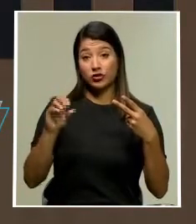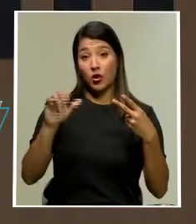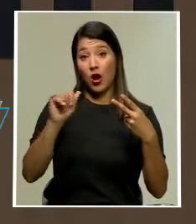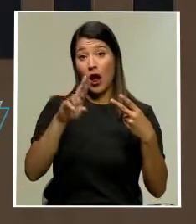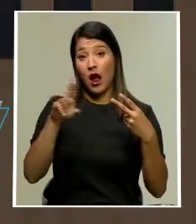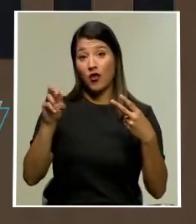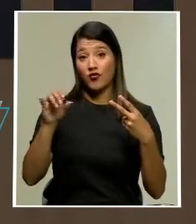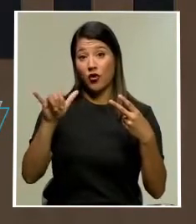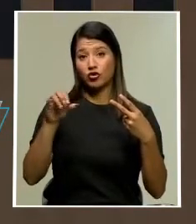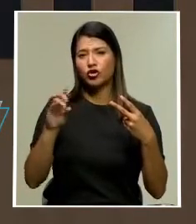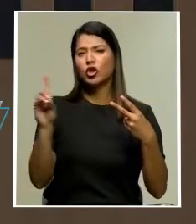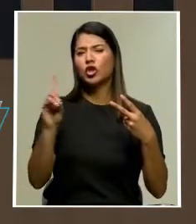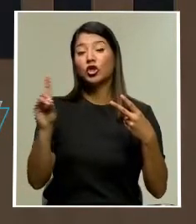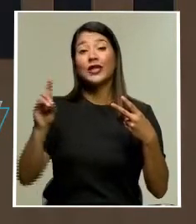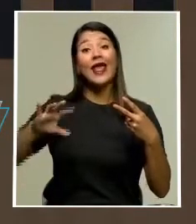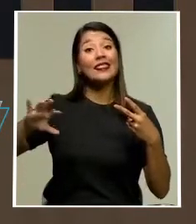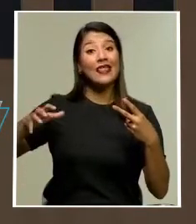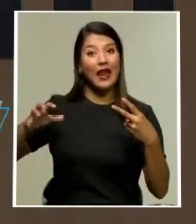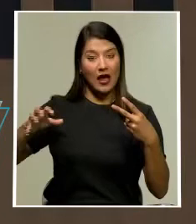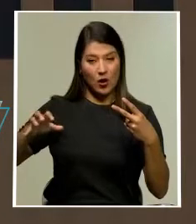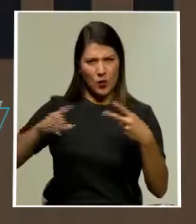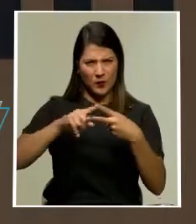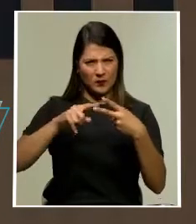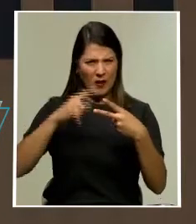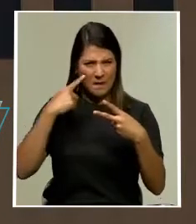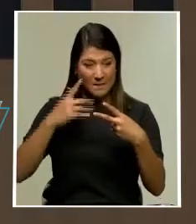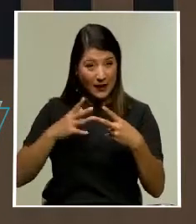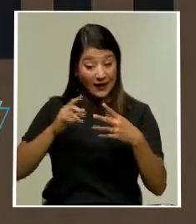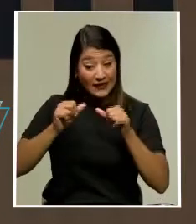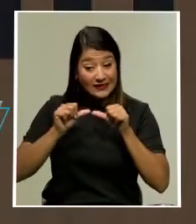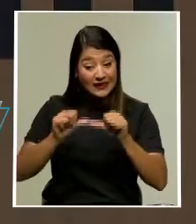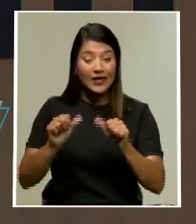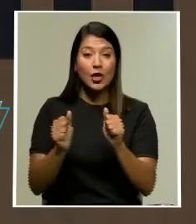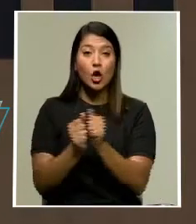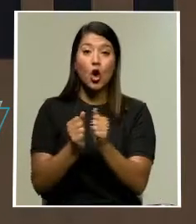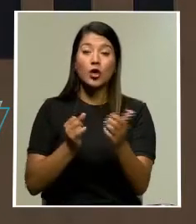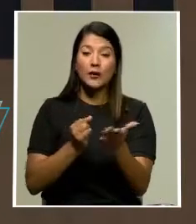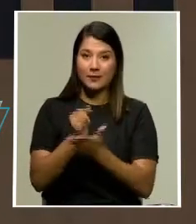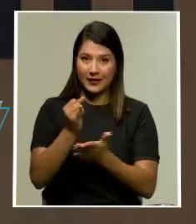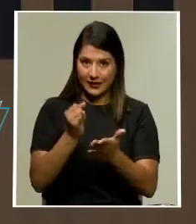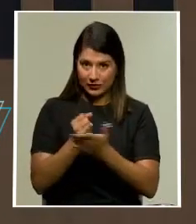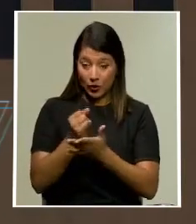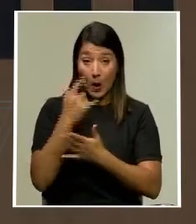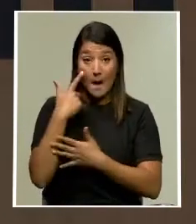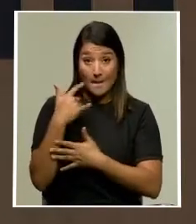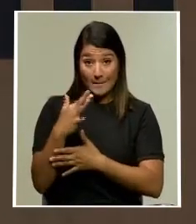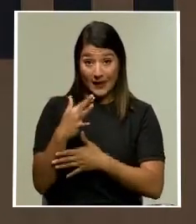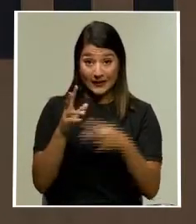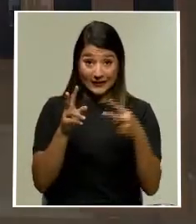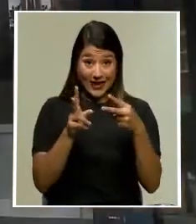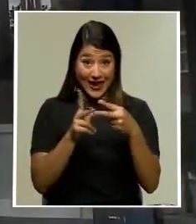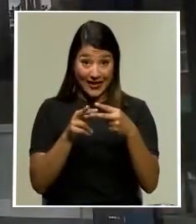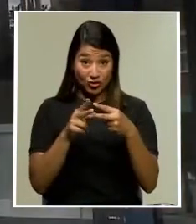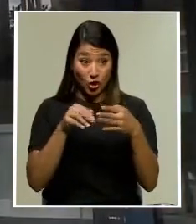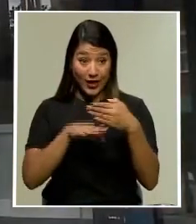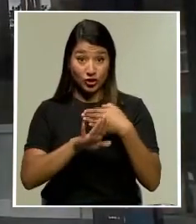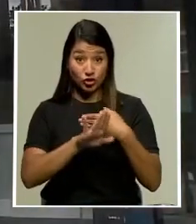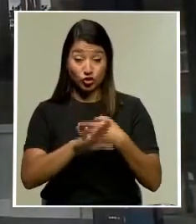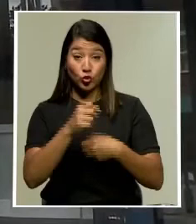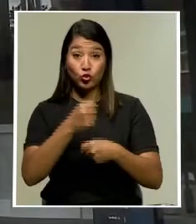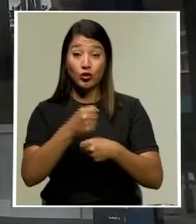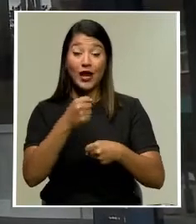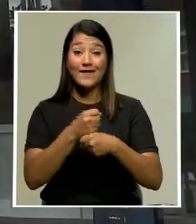recabar información y seguir la investigación del caso en el que se presume que los imputados durante su gestión habían